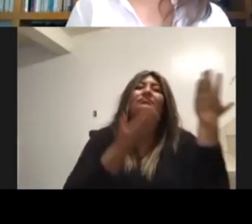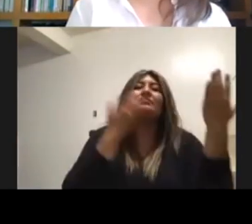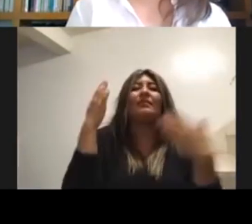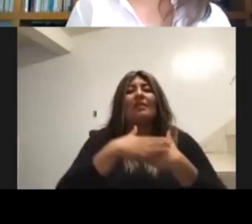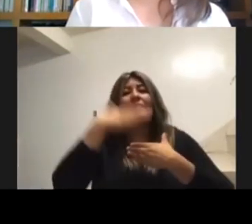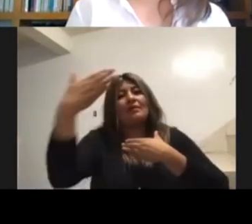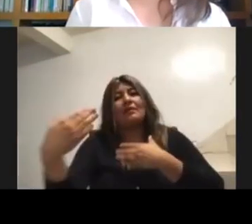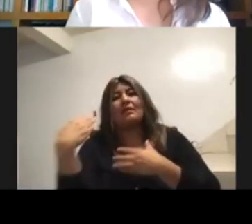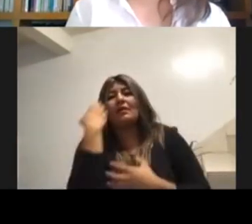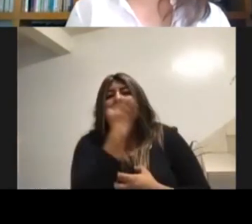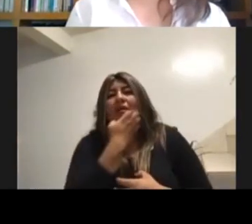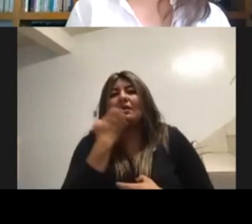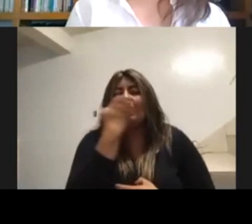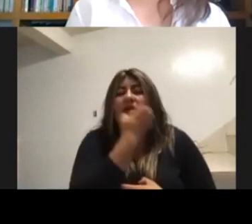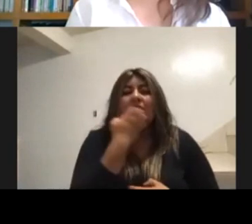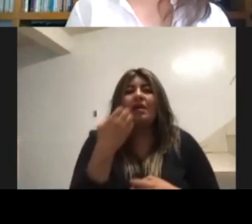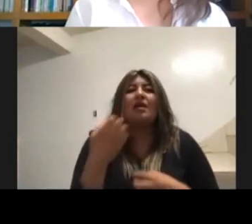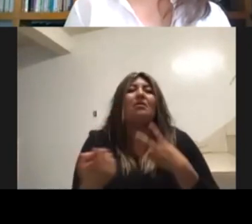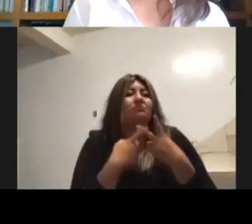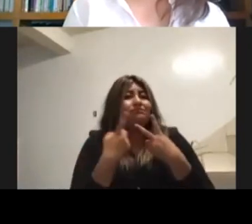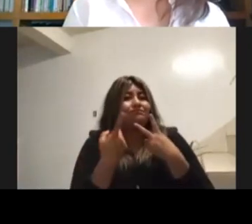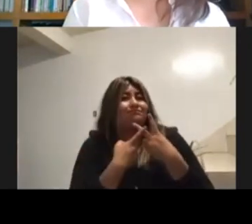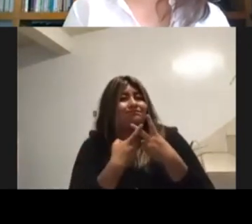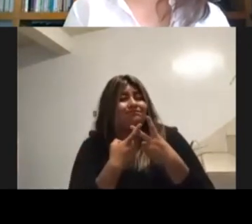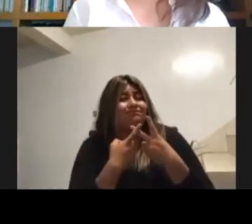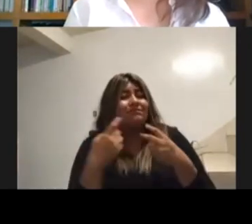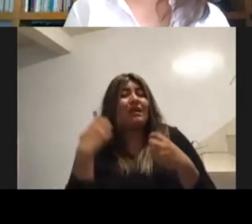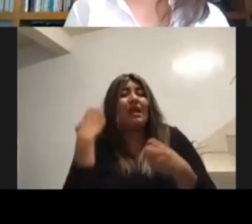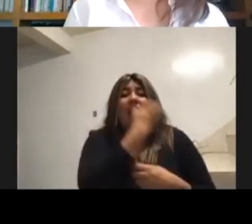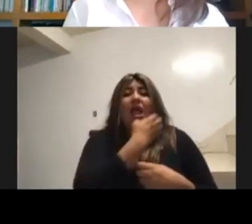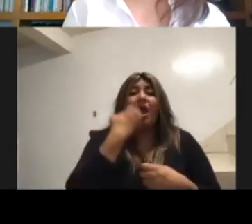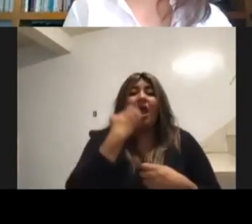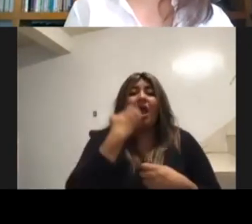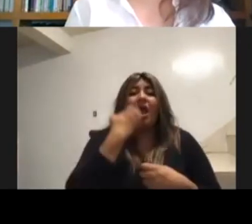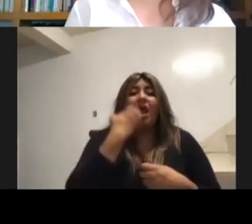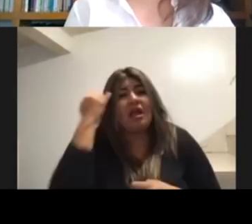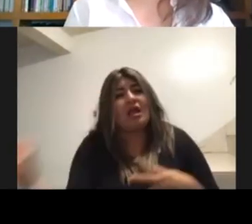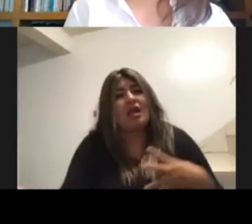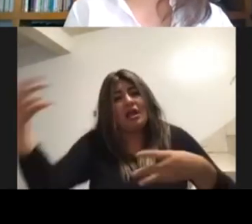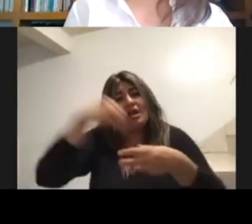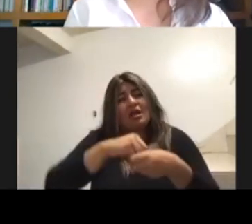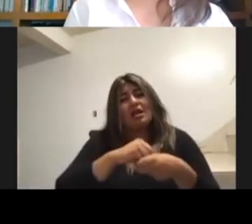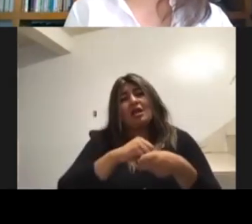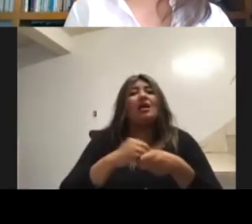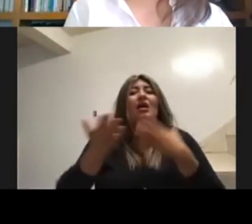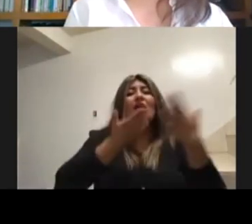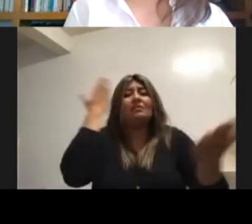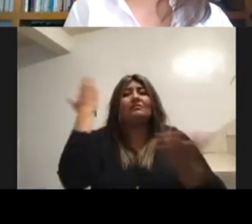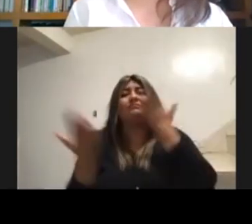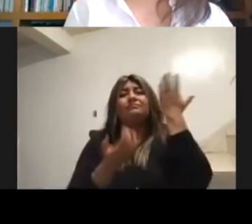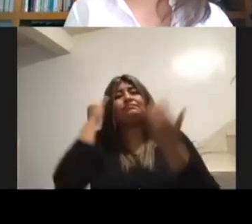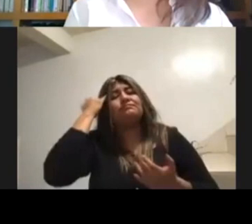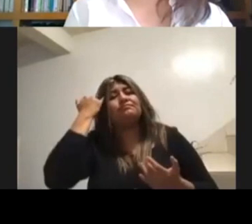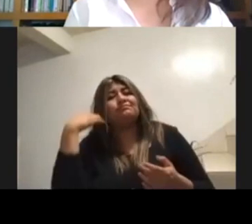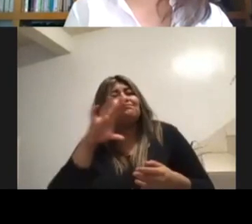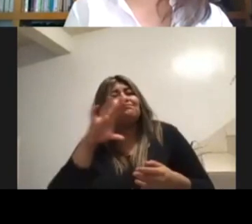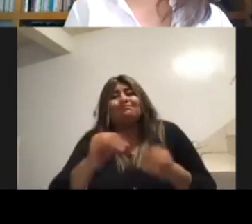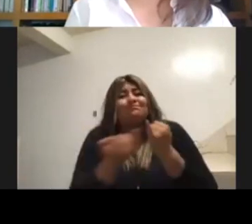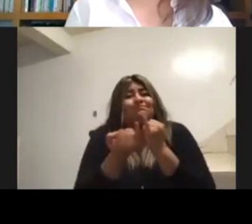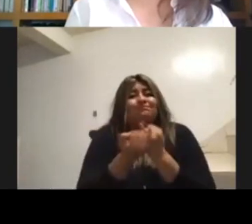luego, porque esas escuelas también han recibido estudiantes indígenas que ya no son como eran antes. Sí, tenemos